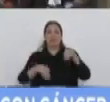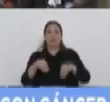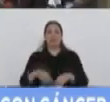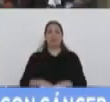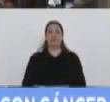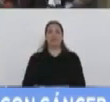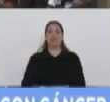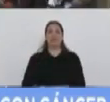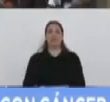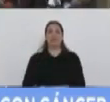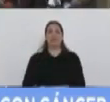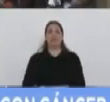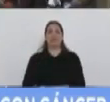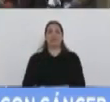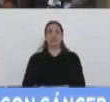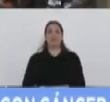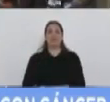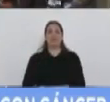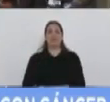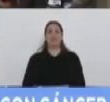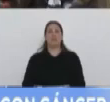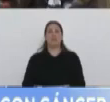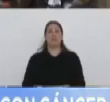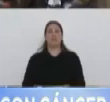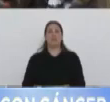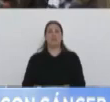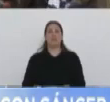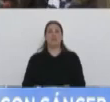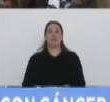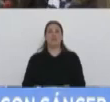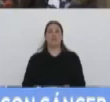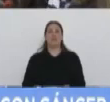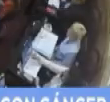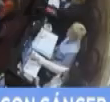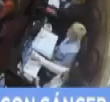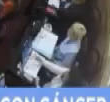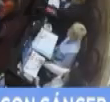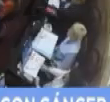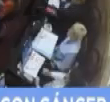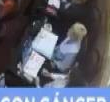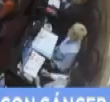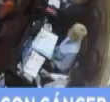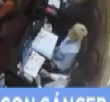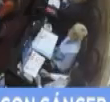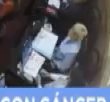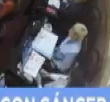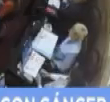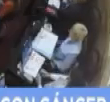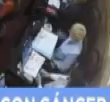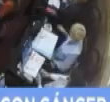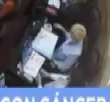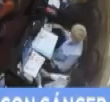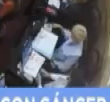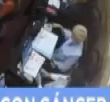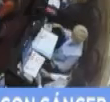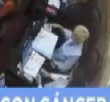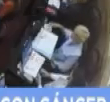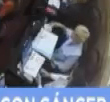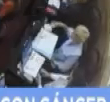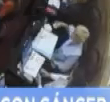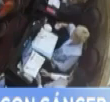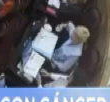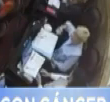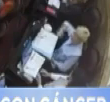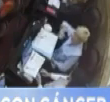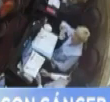para todo el círculo familiar en cuanto a quienes tengan que hacer el acompañamiento, que por ahí hoy era muy limitado. Y otra cosa que es